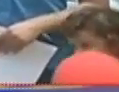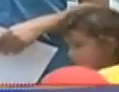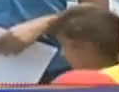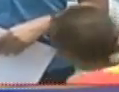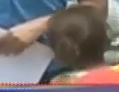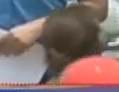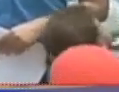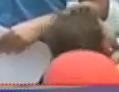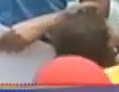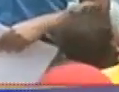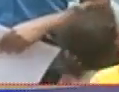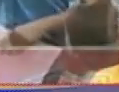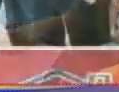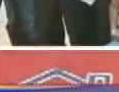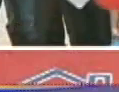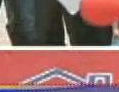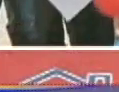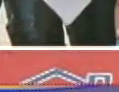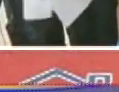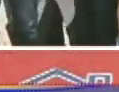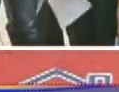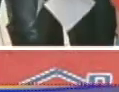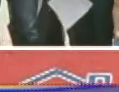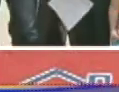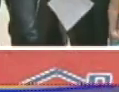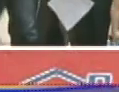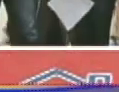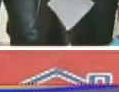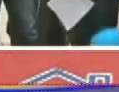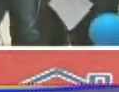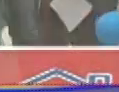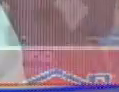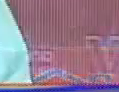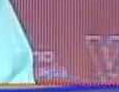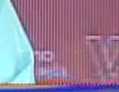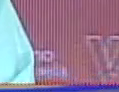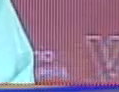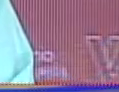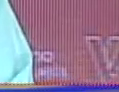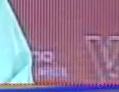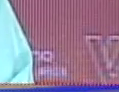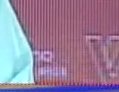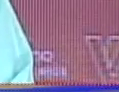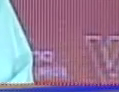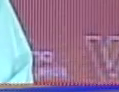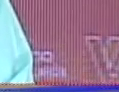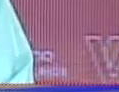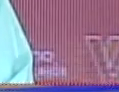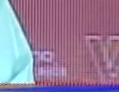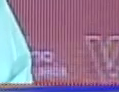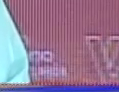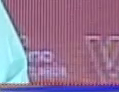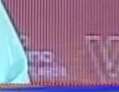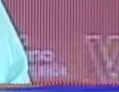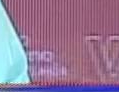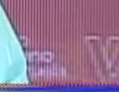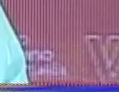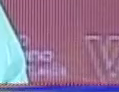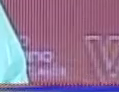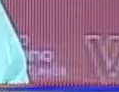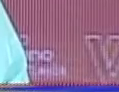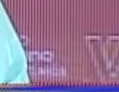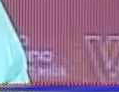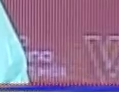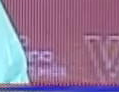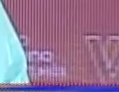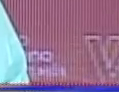en la esperanza de un gobierno socialista. Chávez vive, la patria sigue. La patria sigue y sigue con la gran misión